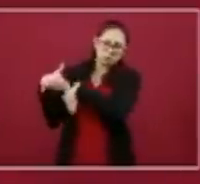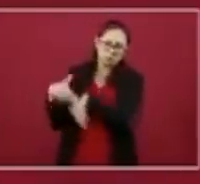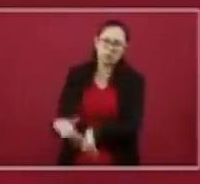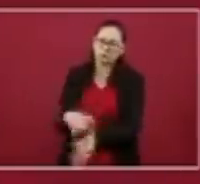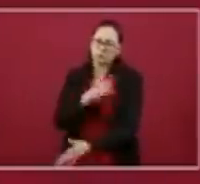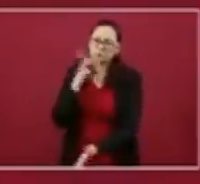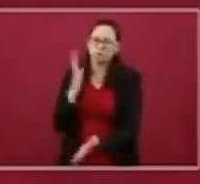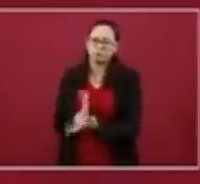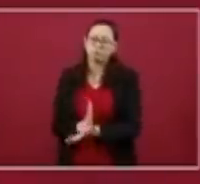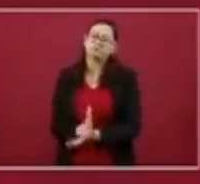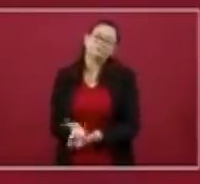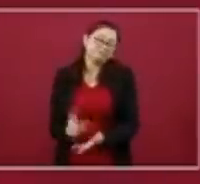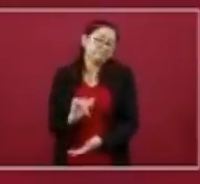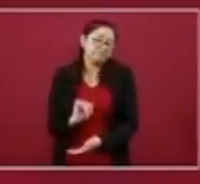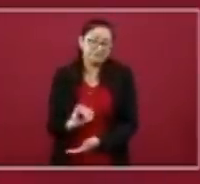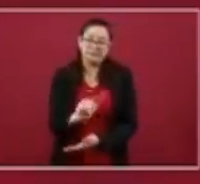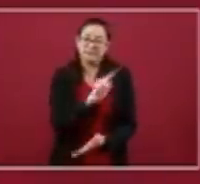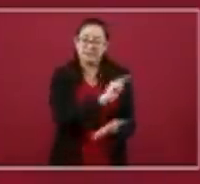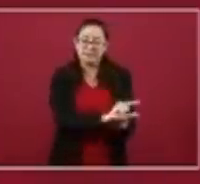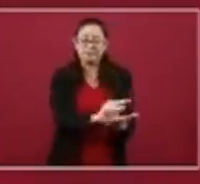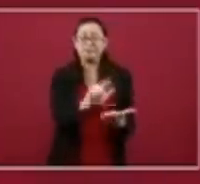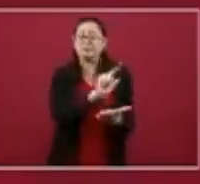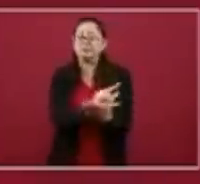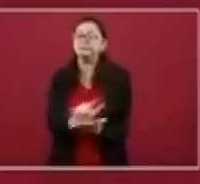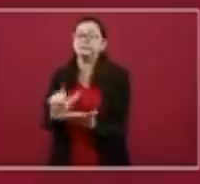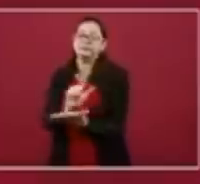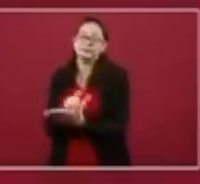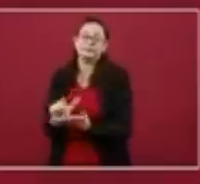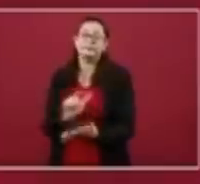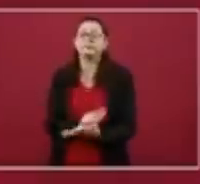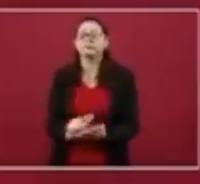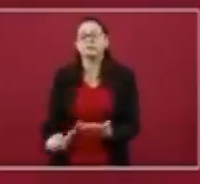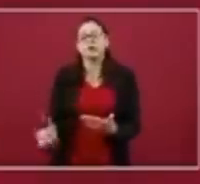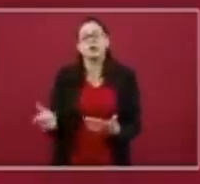a limpiar. Y yo espero que pronto